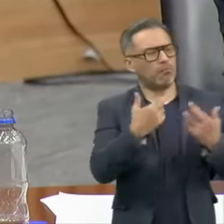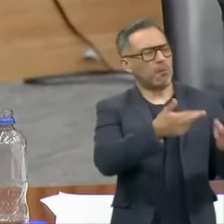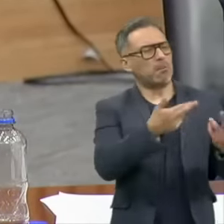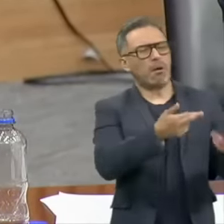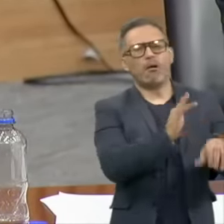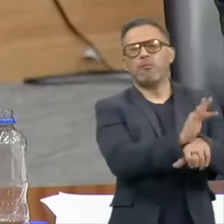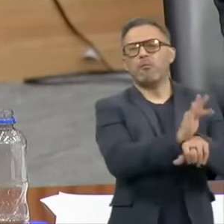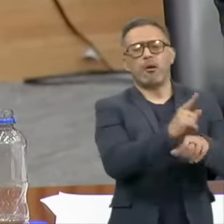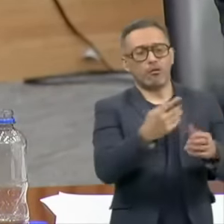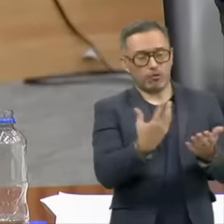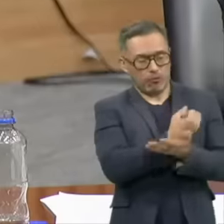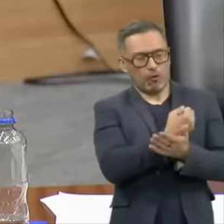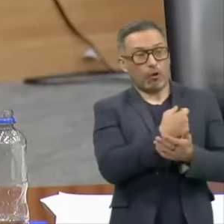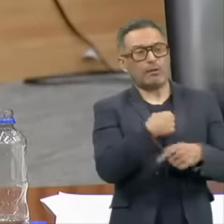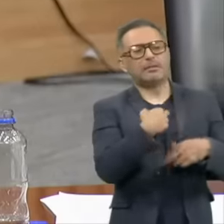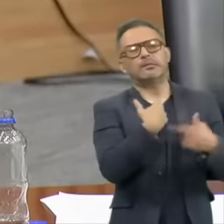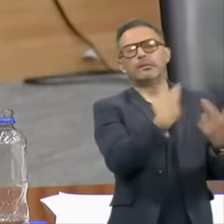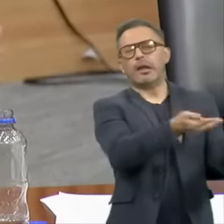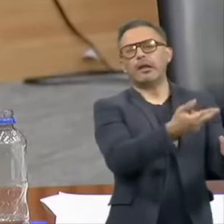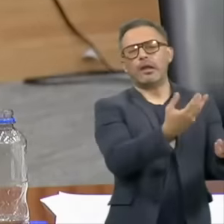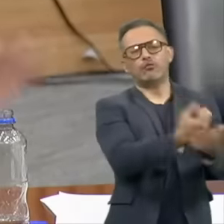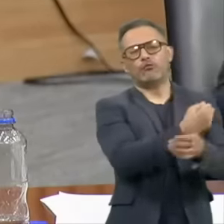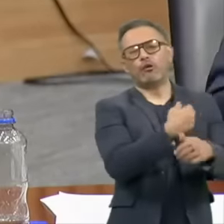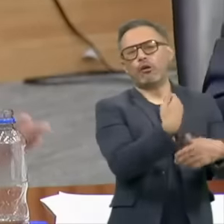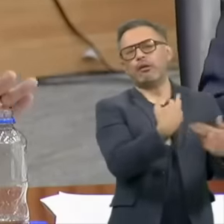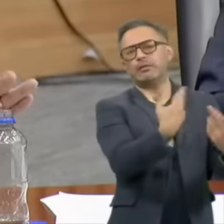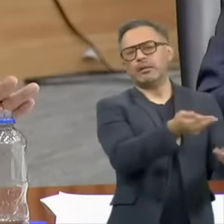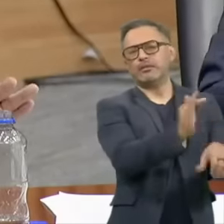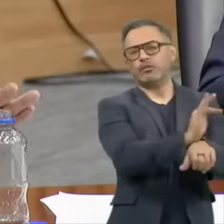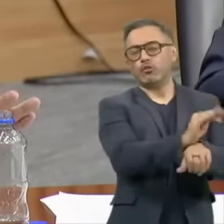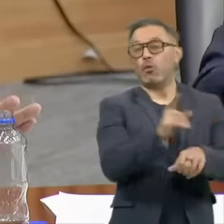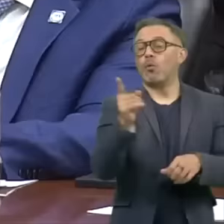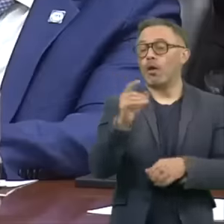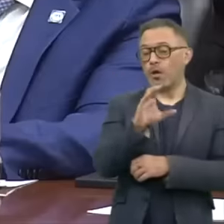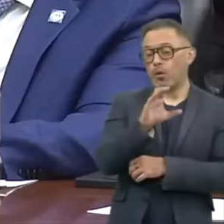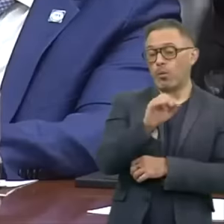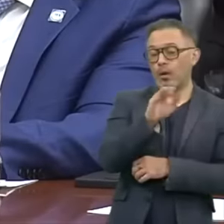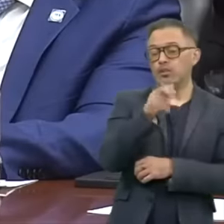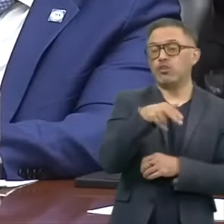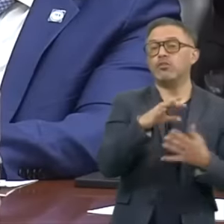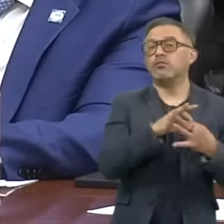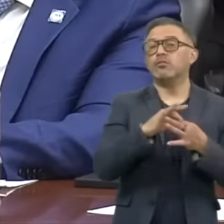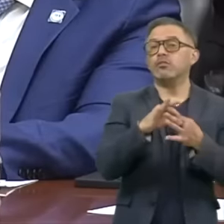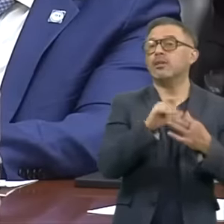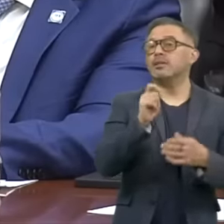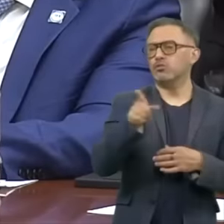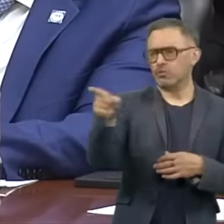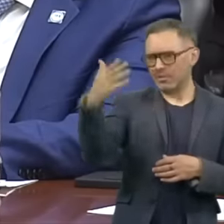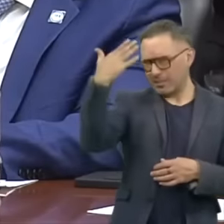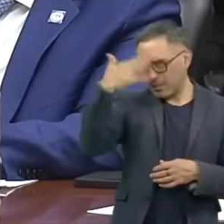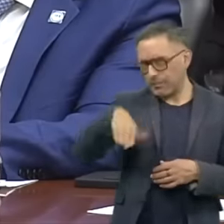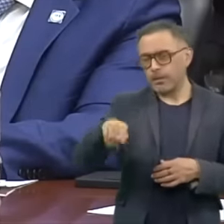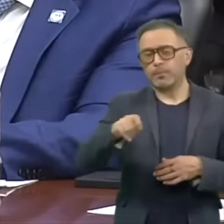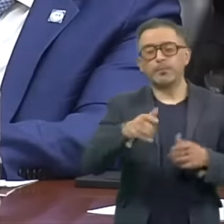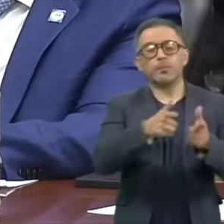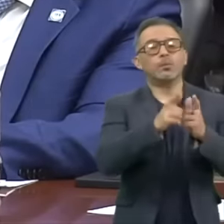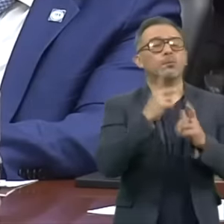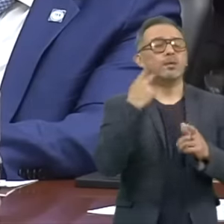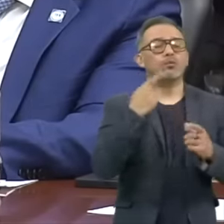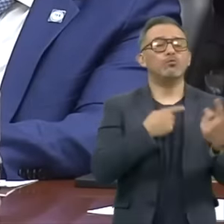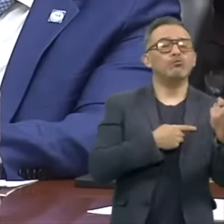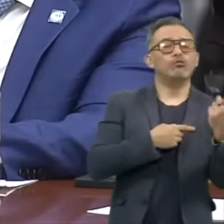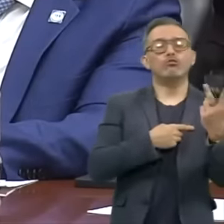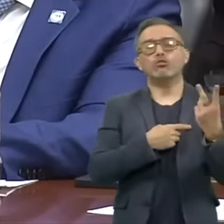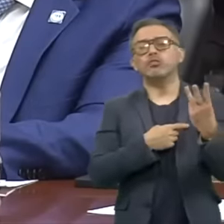de triunfos. Una coalición es, y usted lo sabe, representante, la unión de dos o más partidos para obtener un triunfo